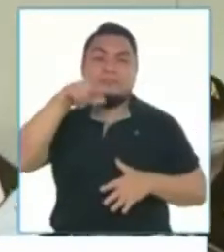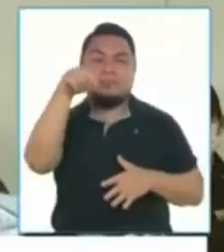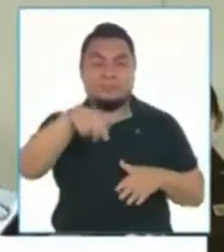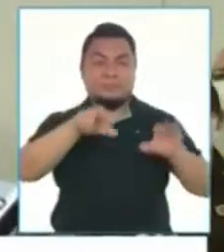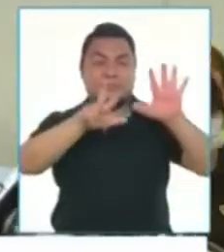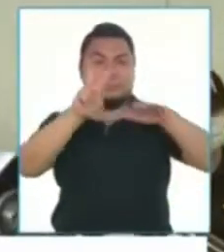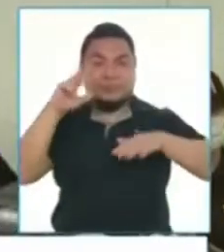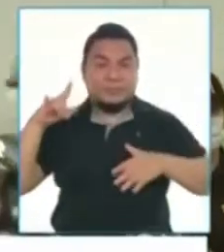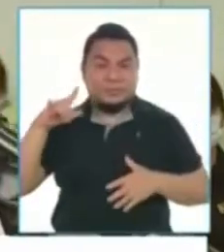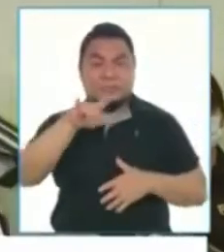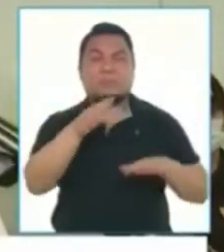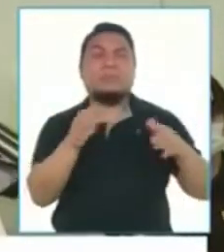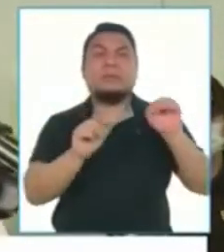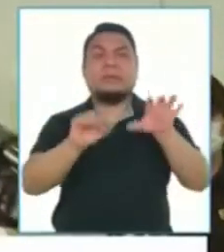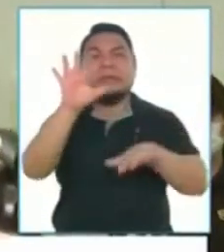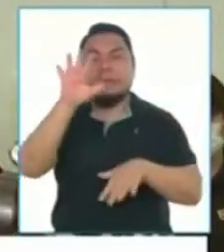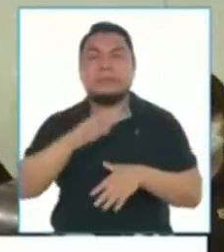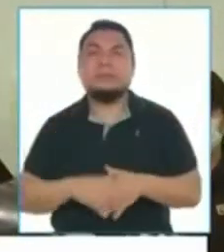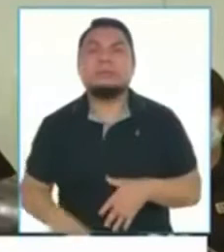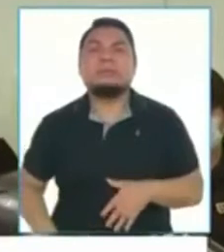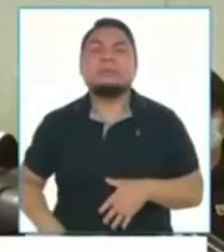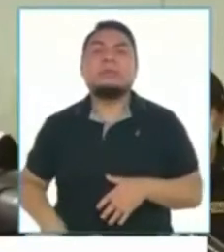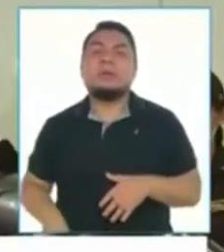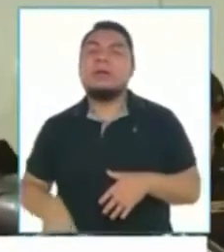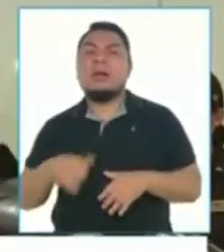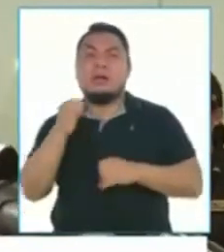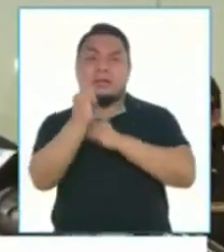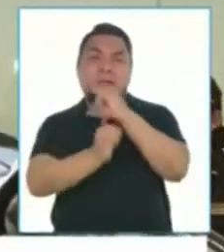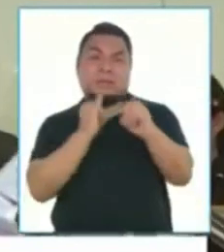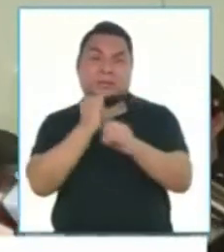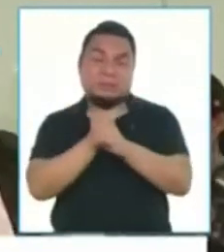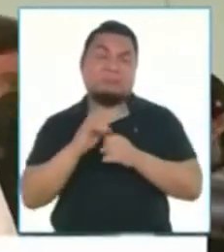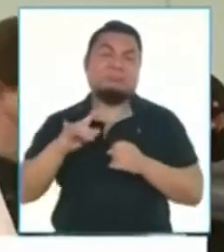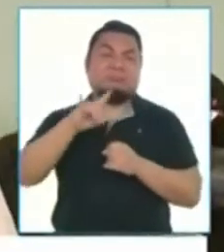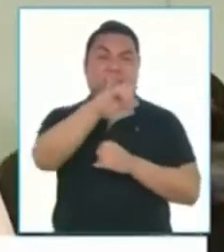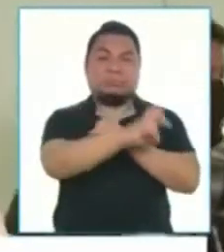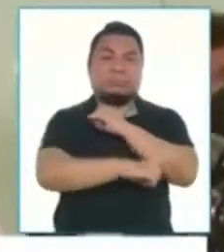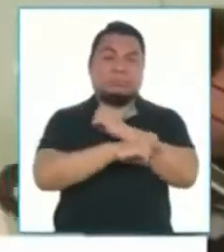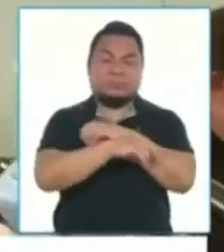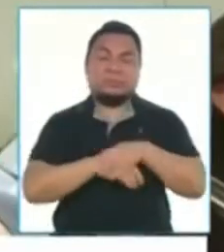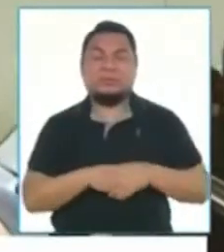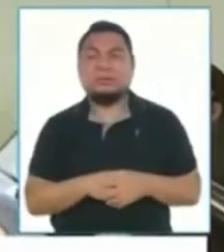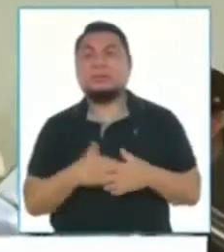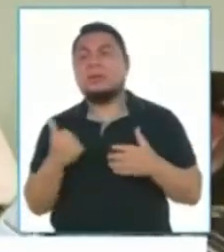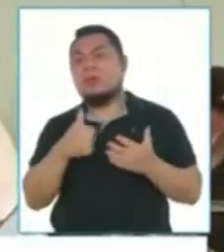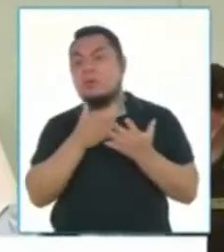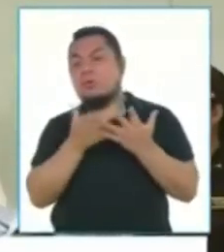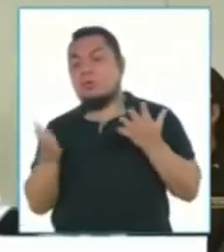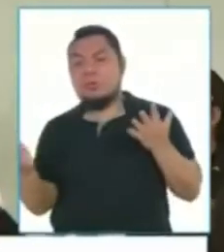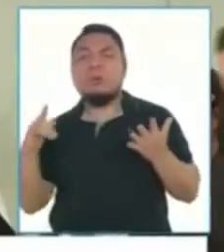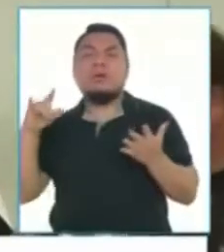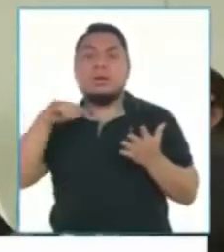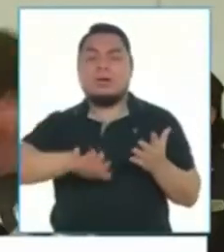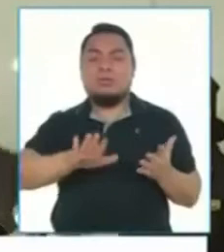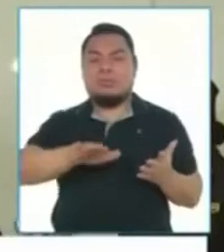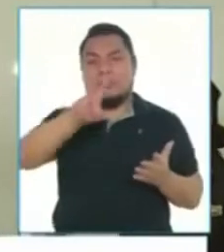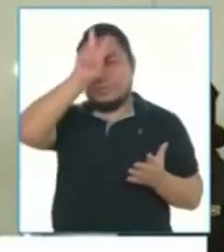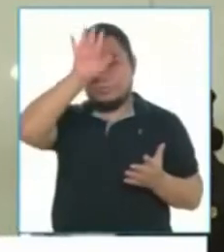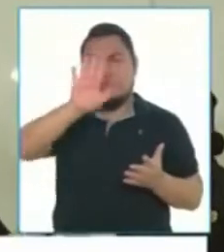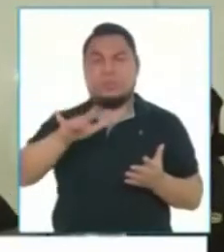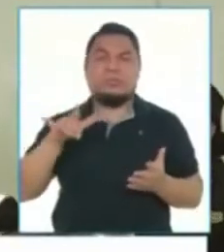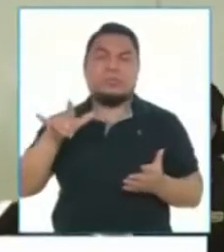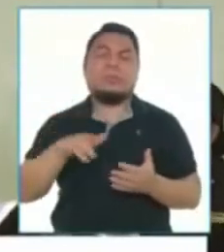menos 15 son internacionales, que se, y más o menos el resto, toditos, son vuelos nacionales.